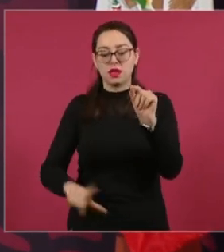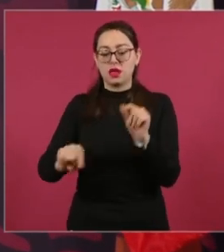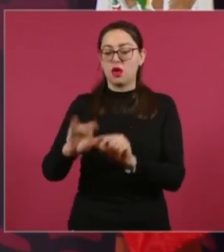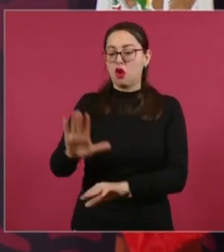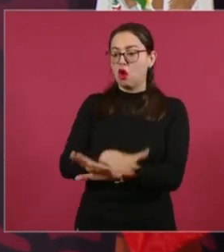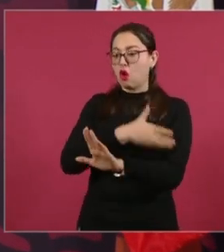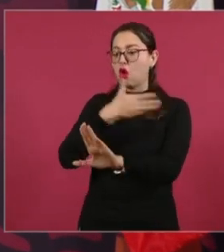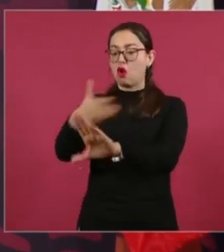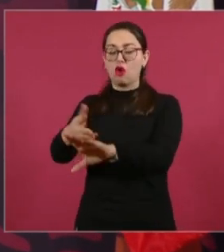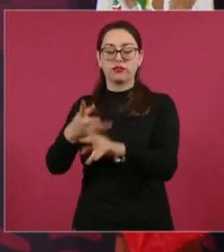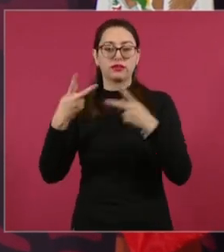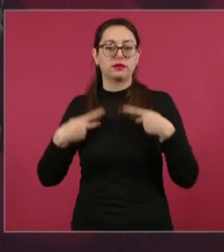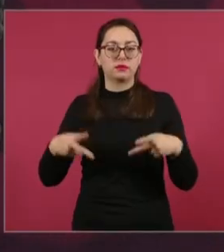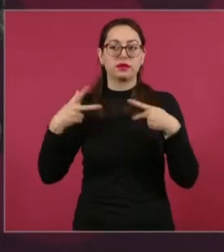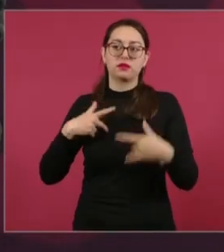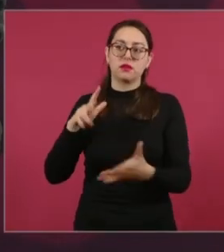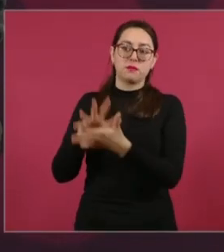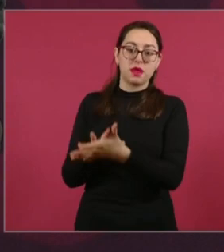contrarias al pueblo.